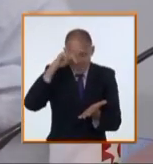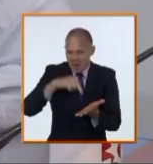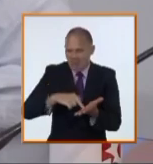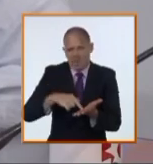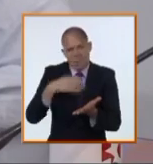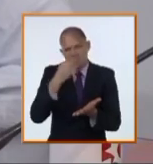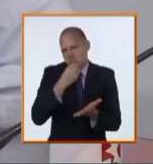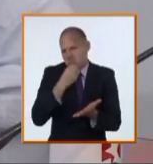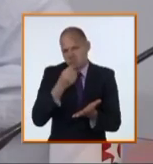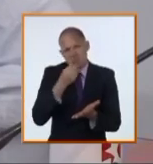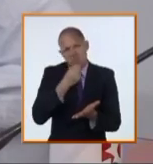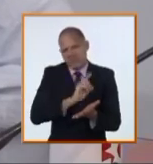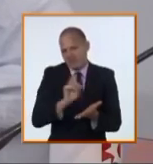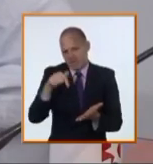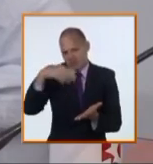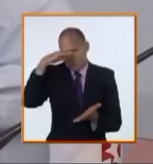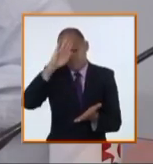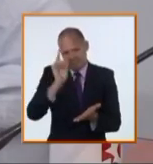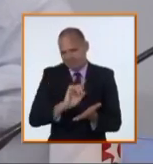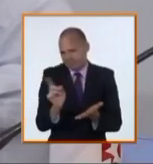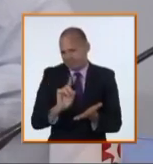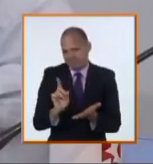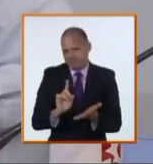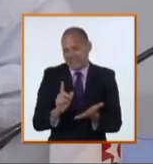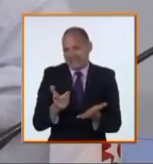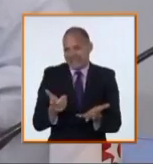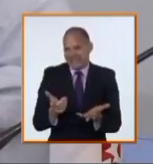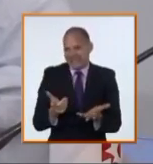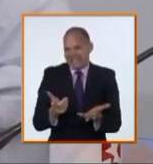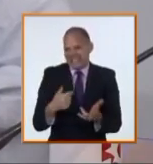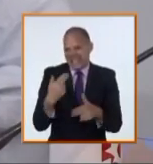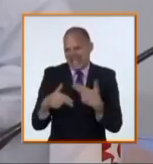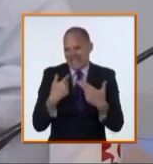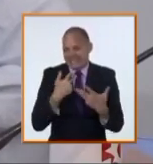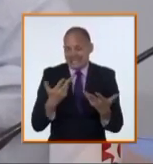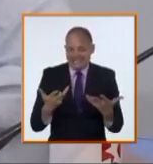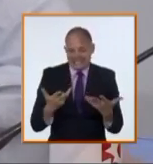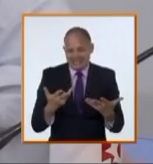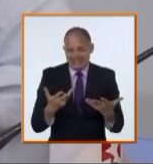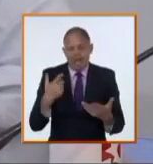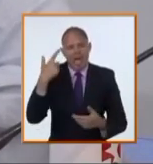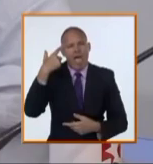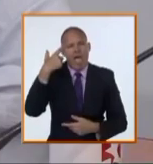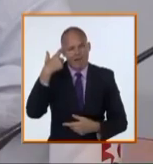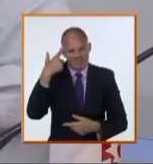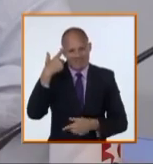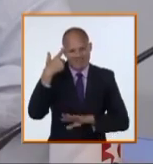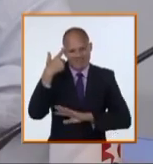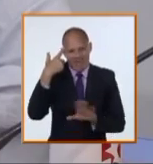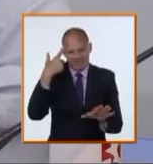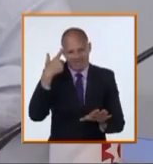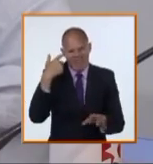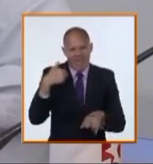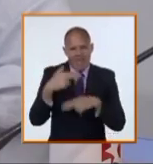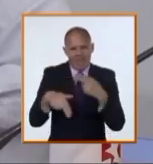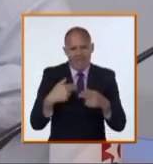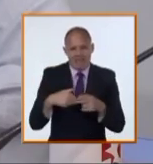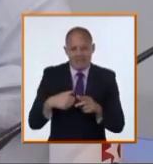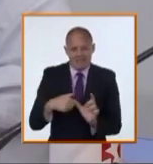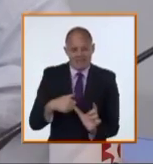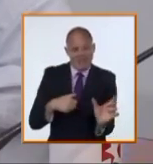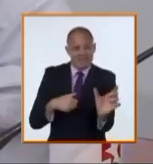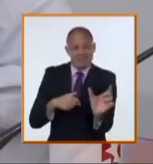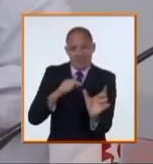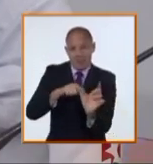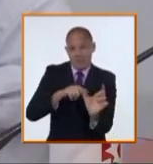utilizarla en Cuba ante este problema realmente están estas tarjetas prepagados estas tarjetas